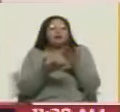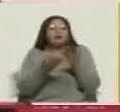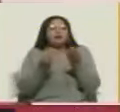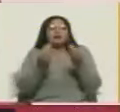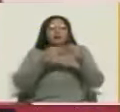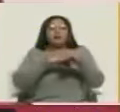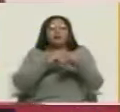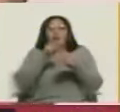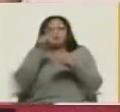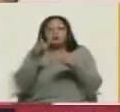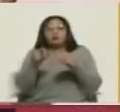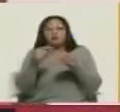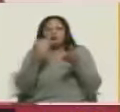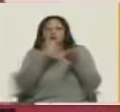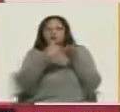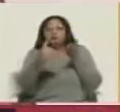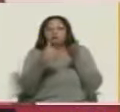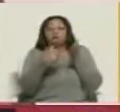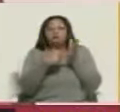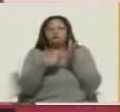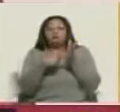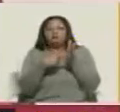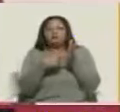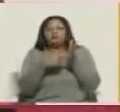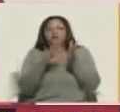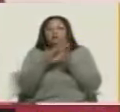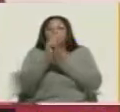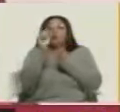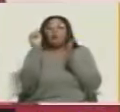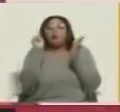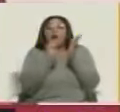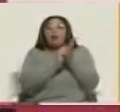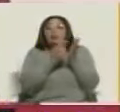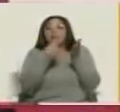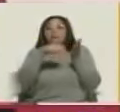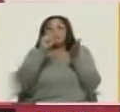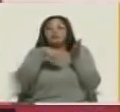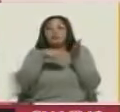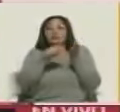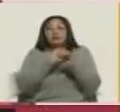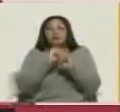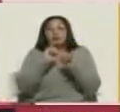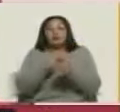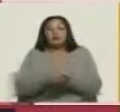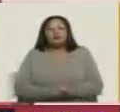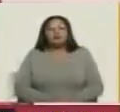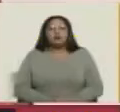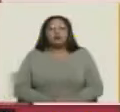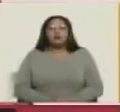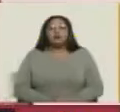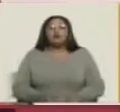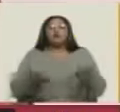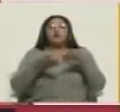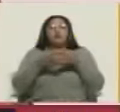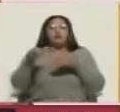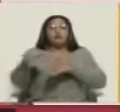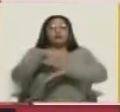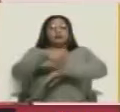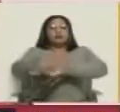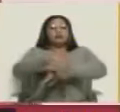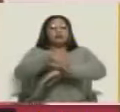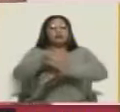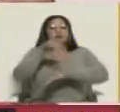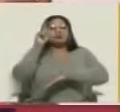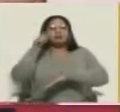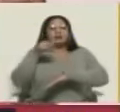el candidato. Pa, eso es un acta, se firma. El equipo de esa calle debería